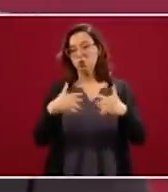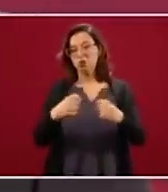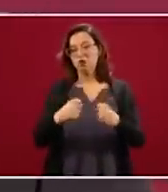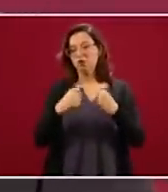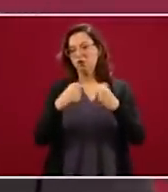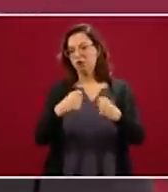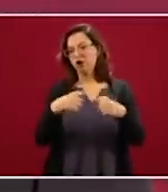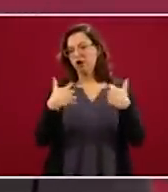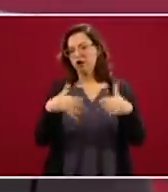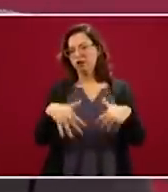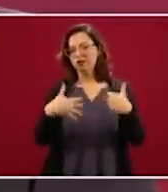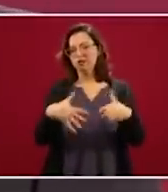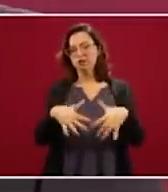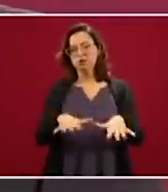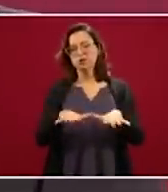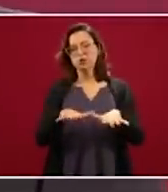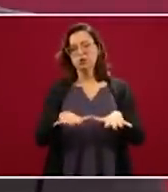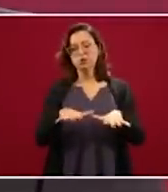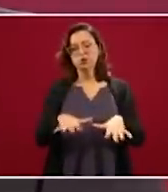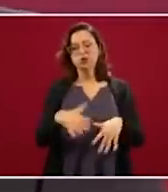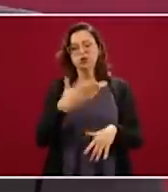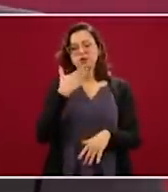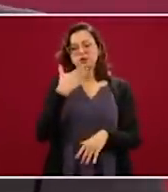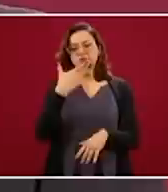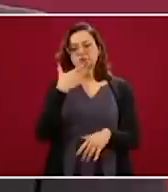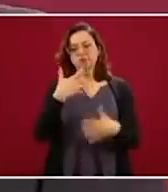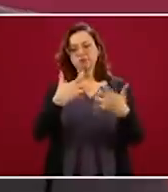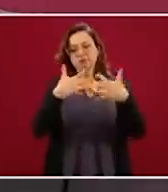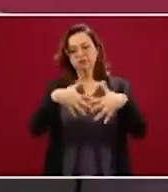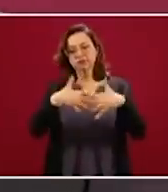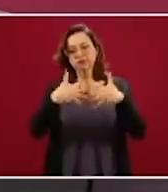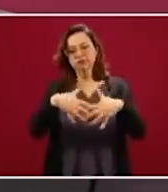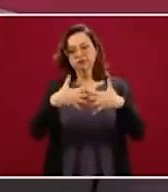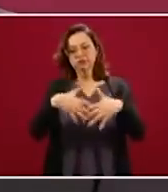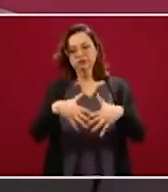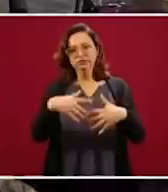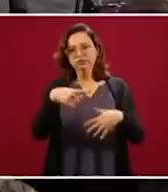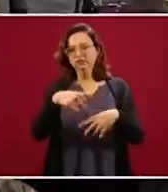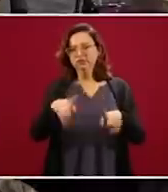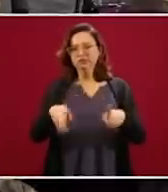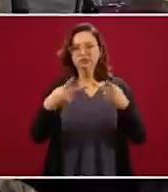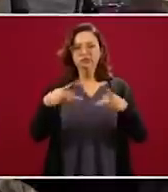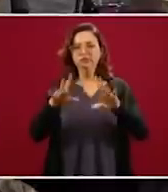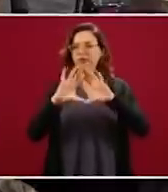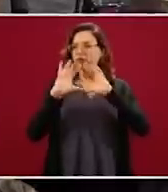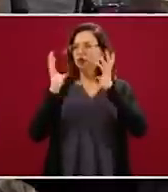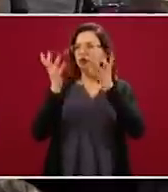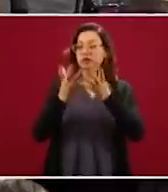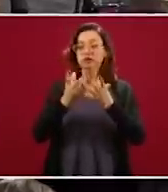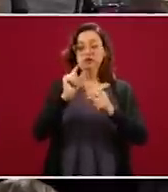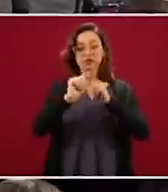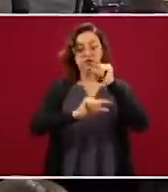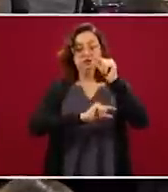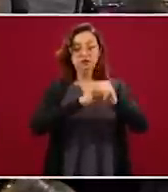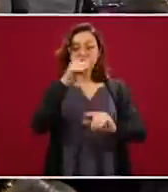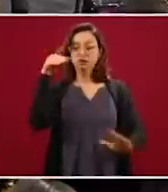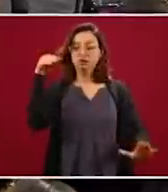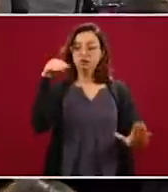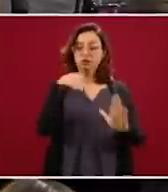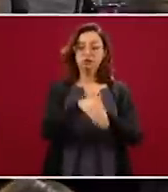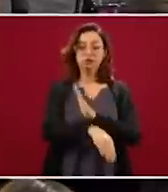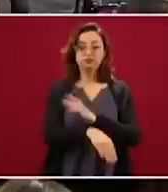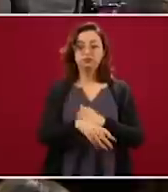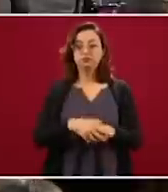fuerte, de ejemplar, una industria de punta a nivel mundial, y la destruyeron, la